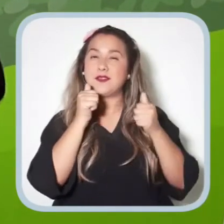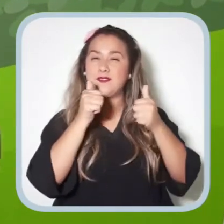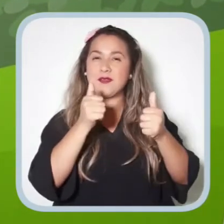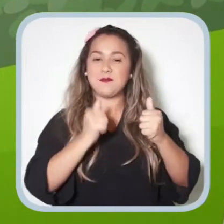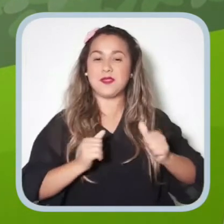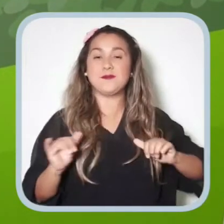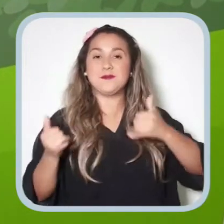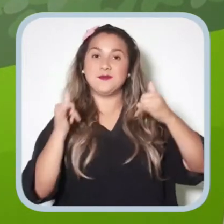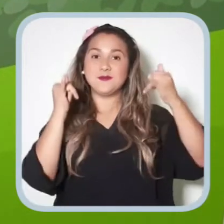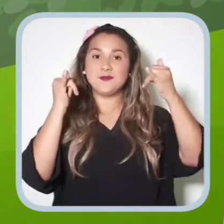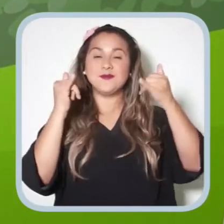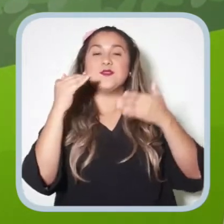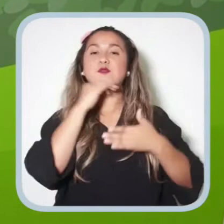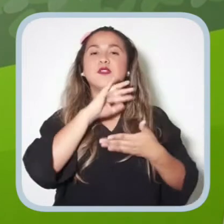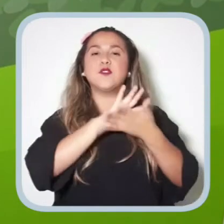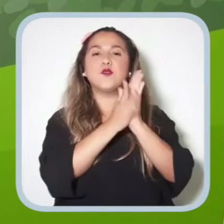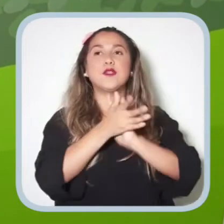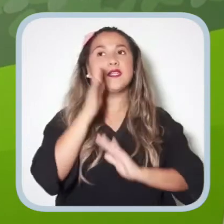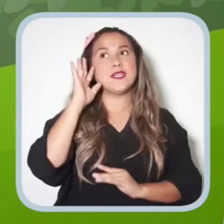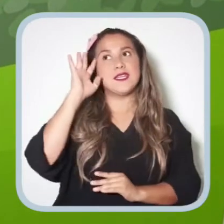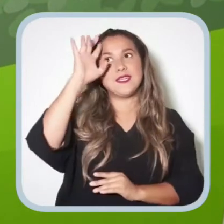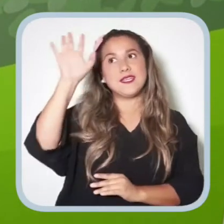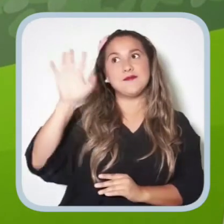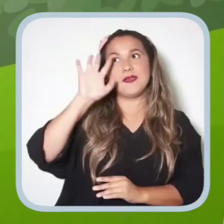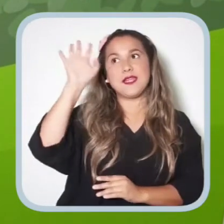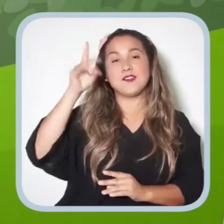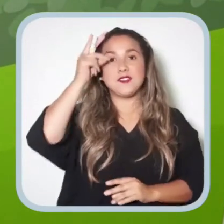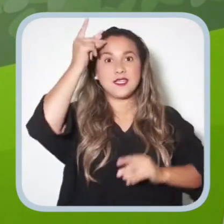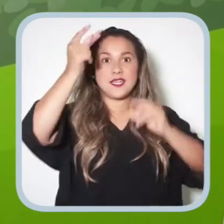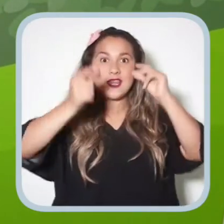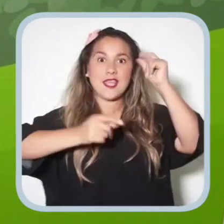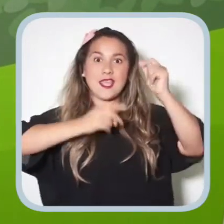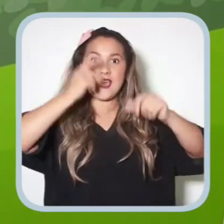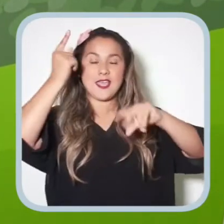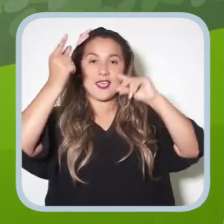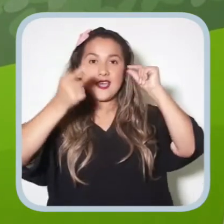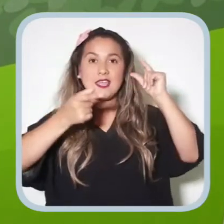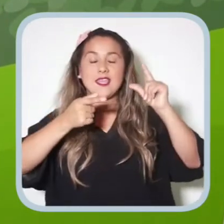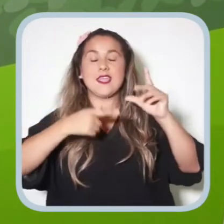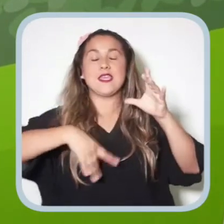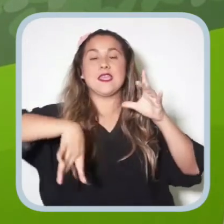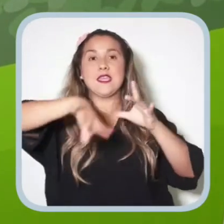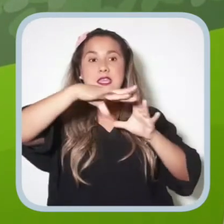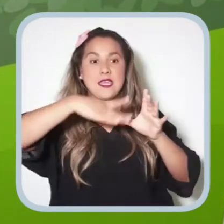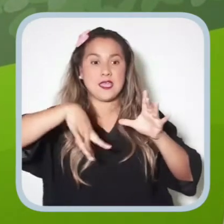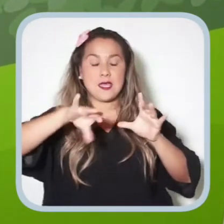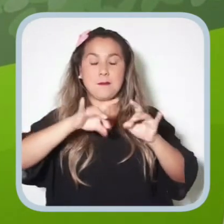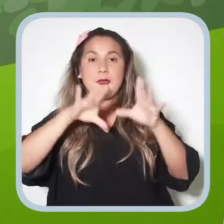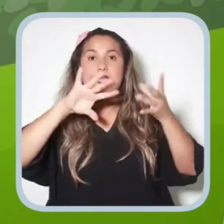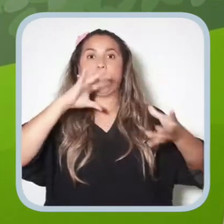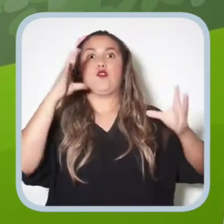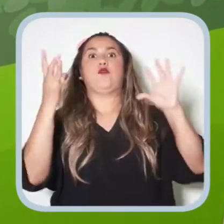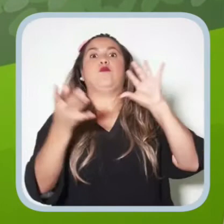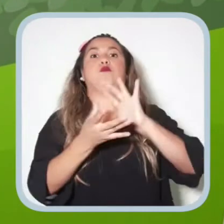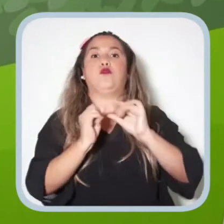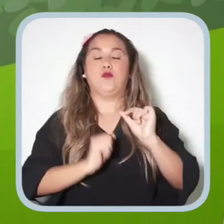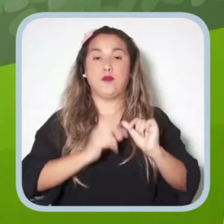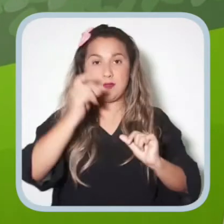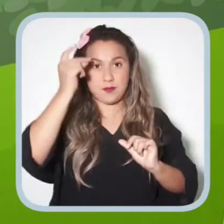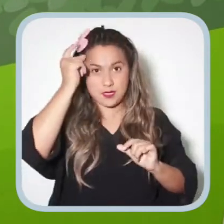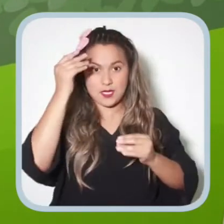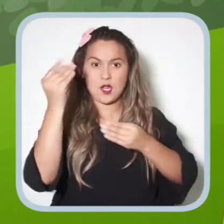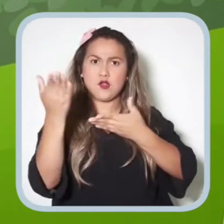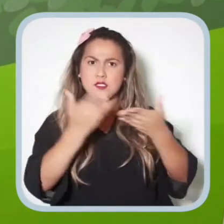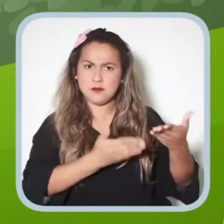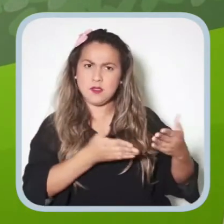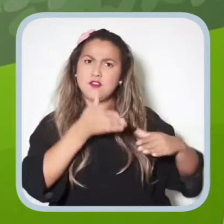ocupando nuestra creatividad, mágicos mundos podemos crear. Los invito a que vayan a sus casas y terminen muy